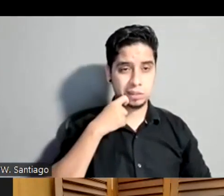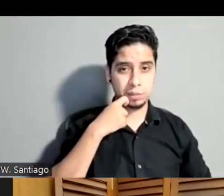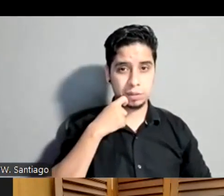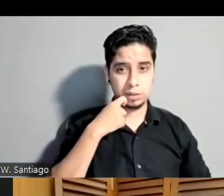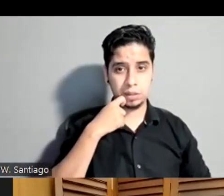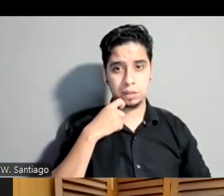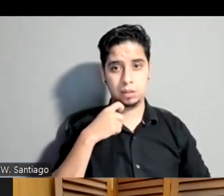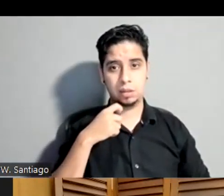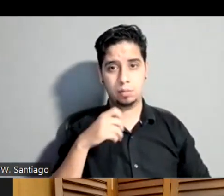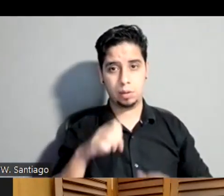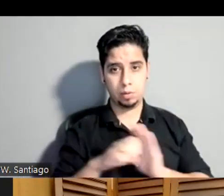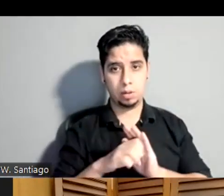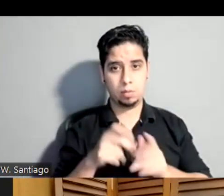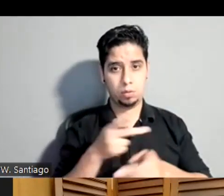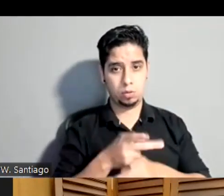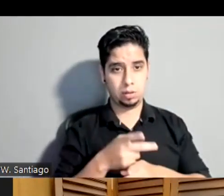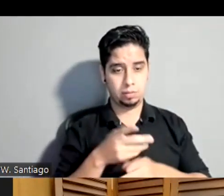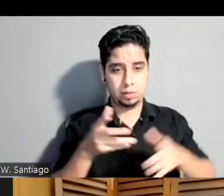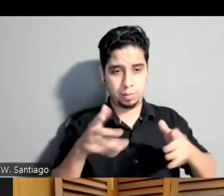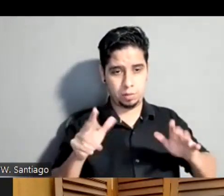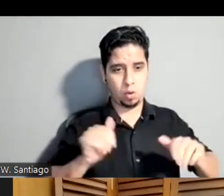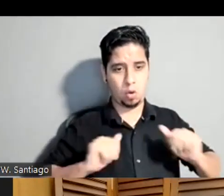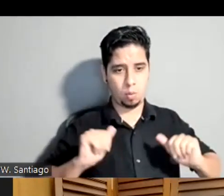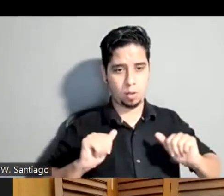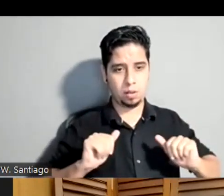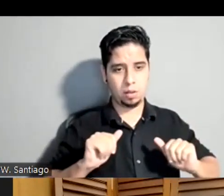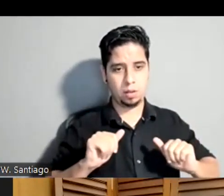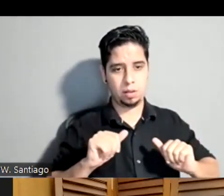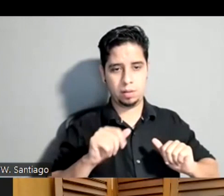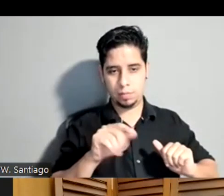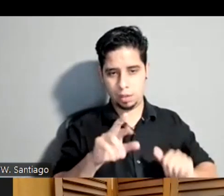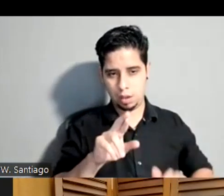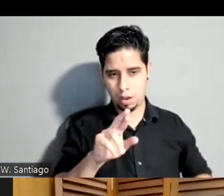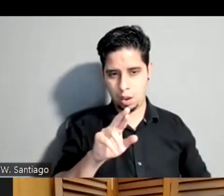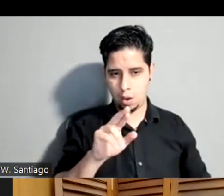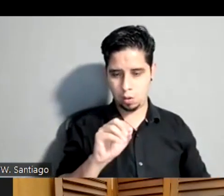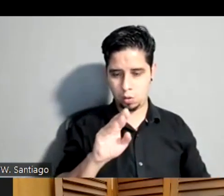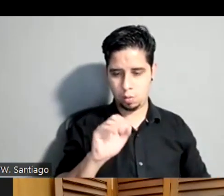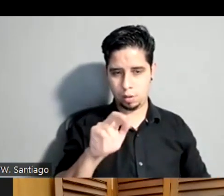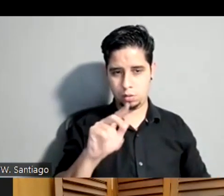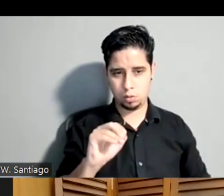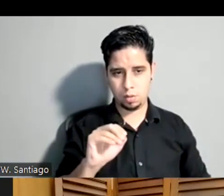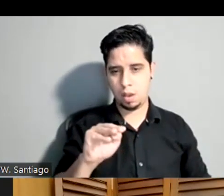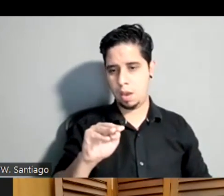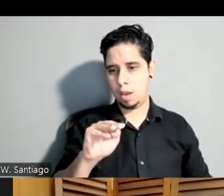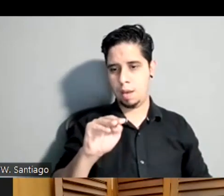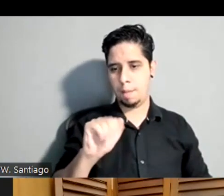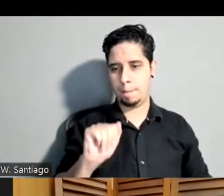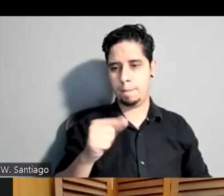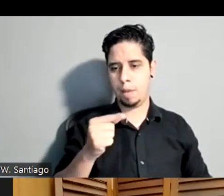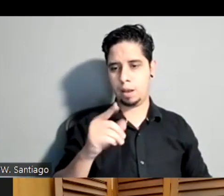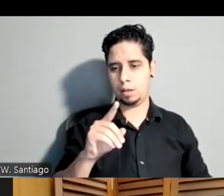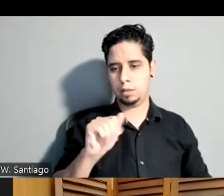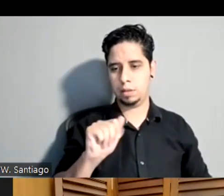de terminar la obra de Roberto, de hecho, Magdalena. Y ahí tú tienes...